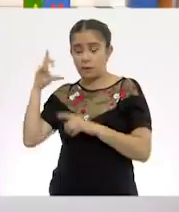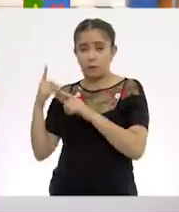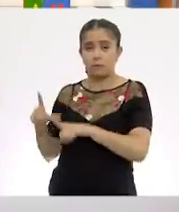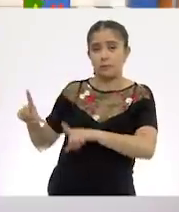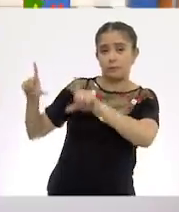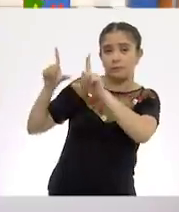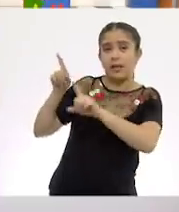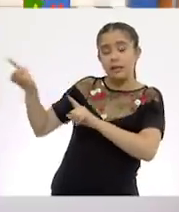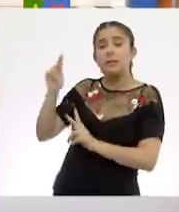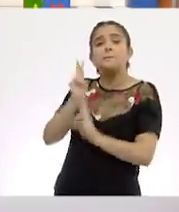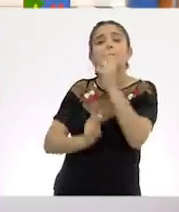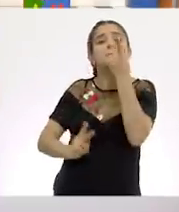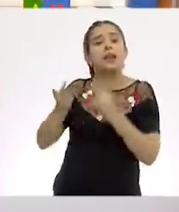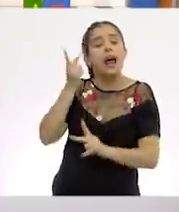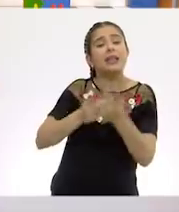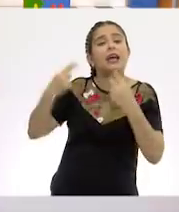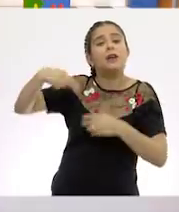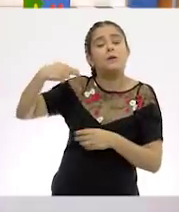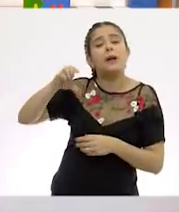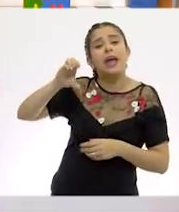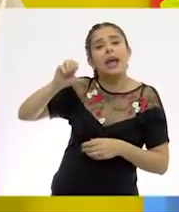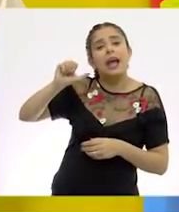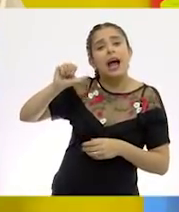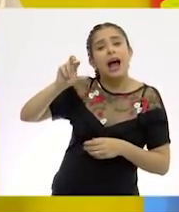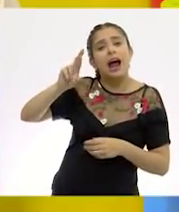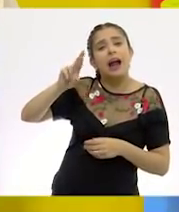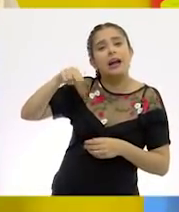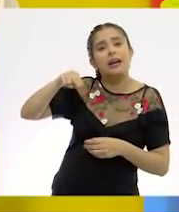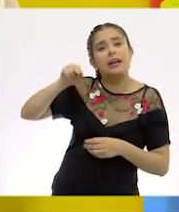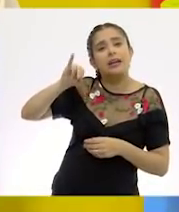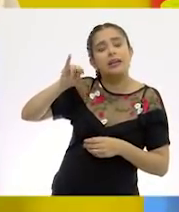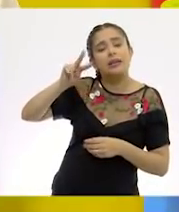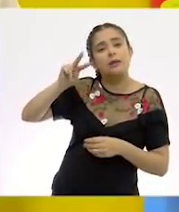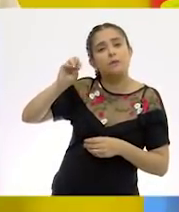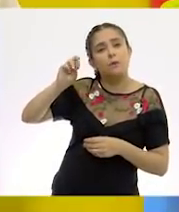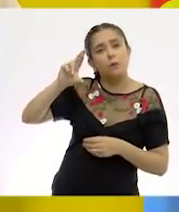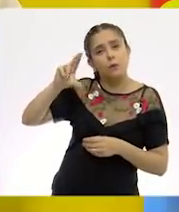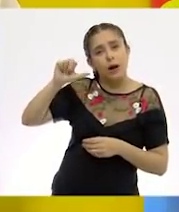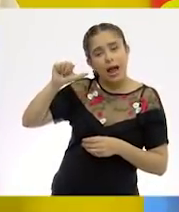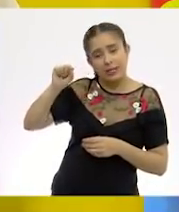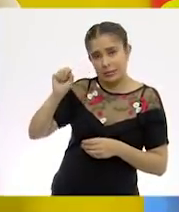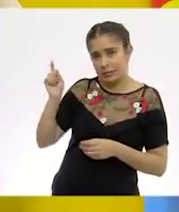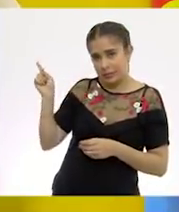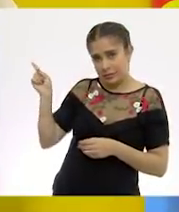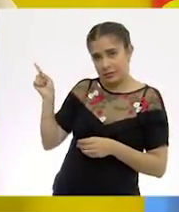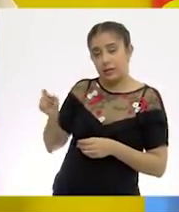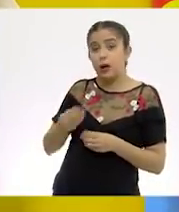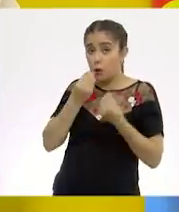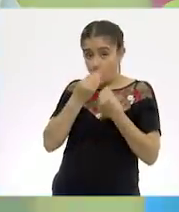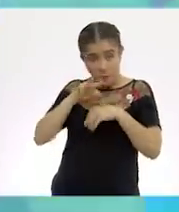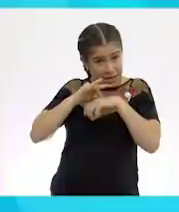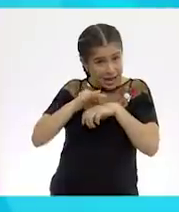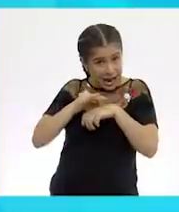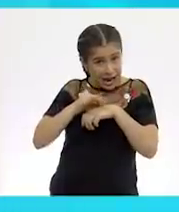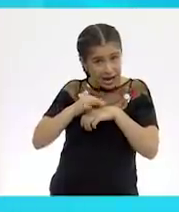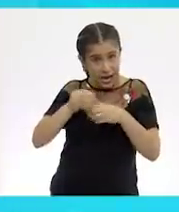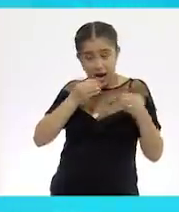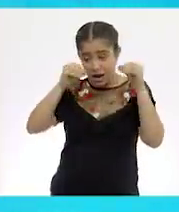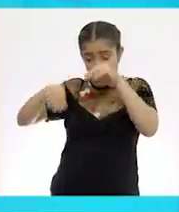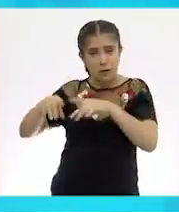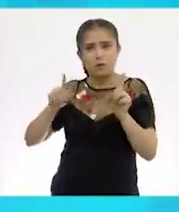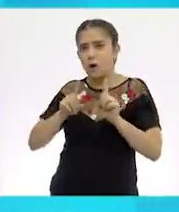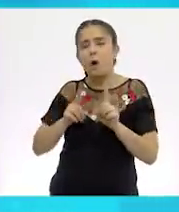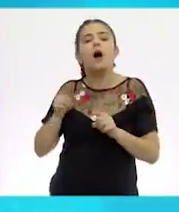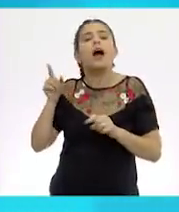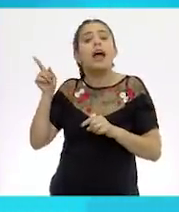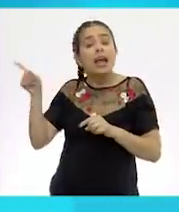de las plantas carnívoras. Se les llama así, pero como lo acaba de decir Alexia, no comen carne.